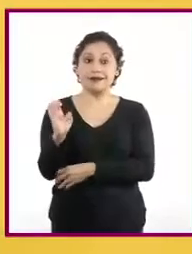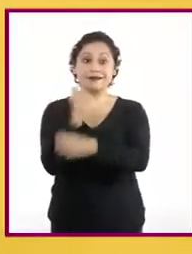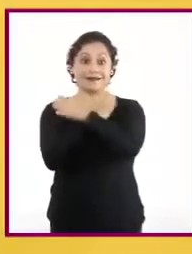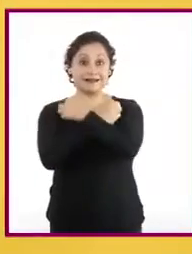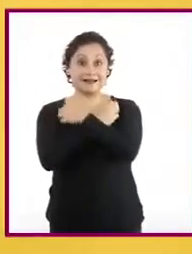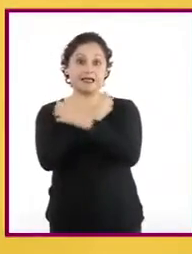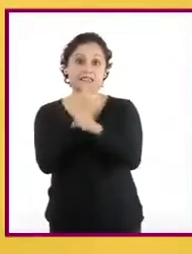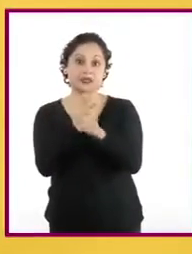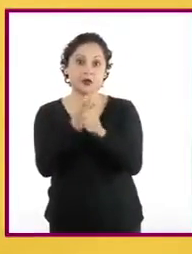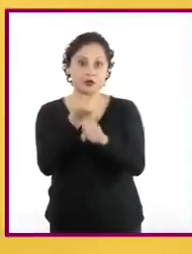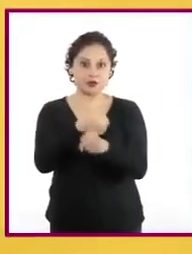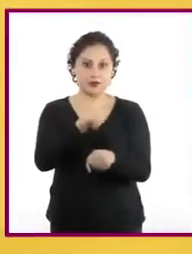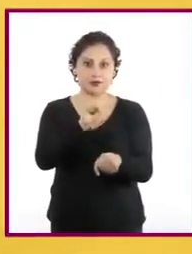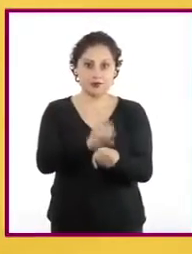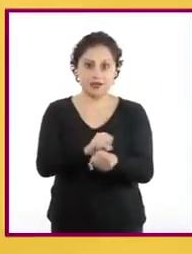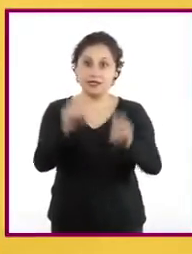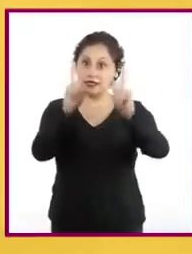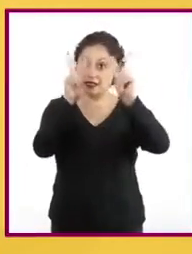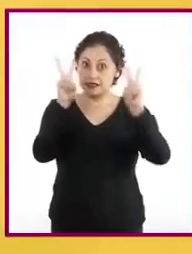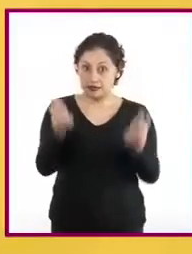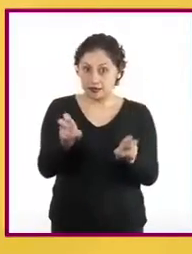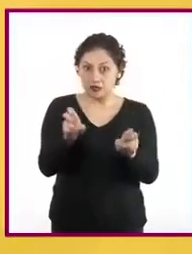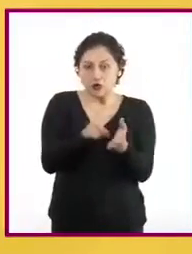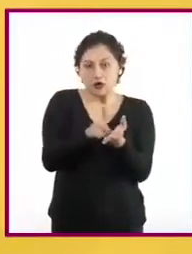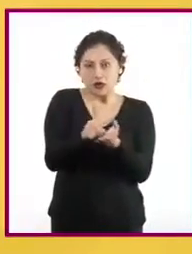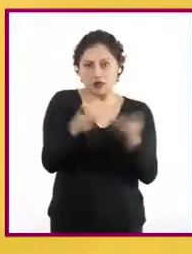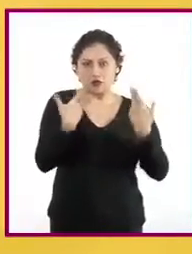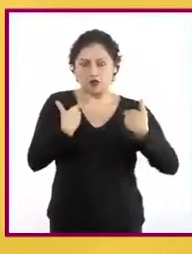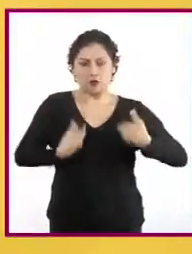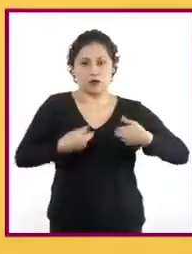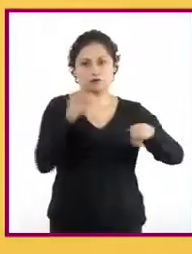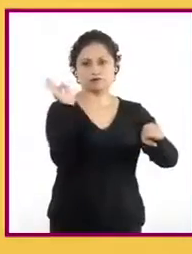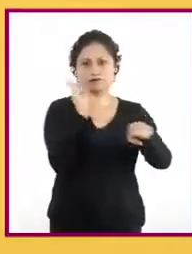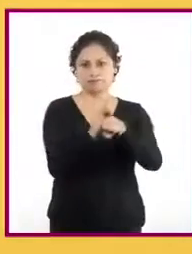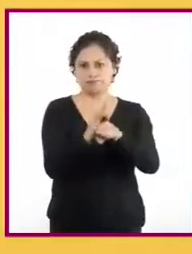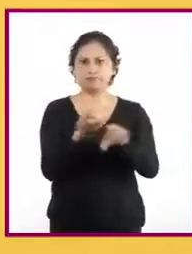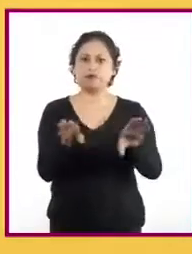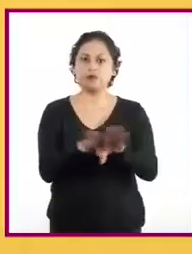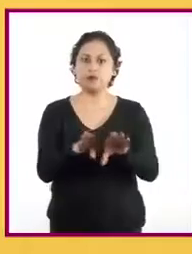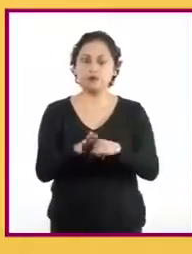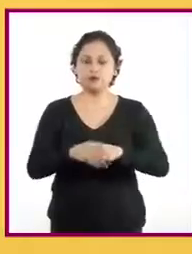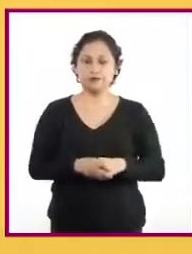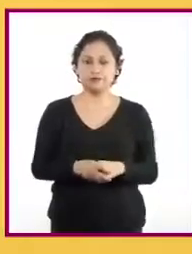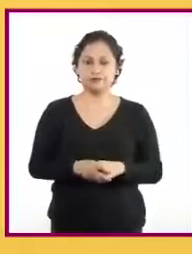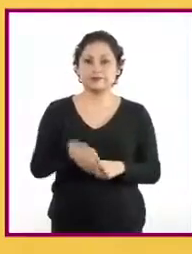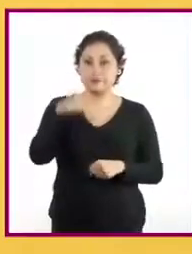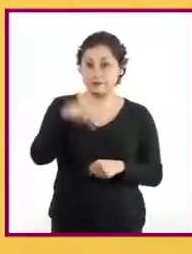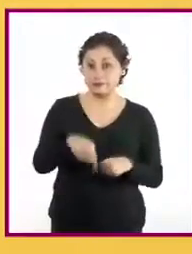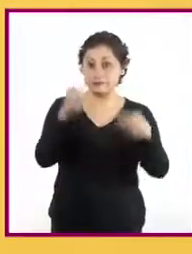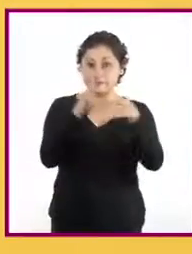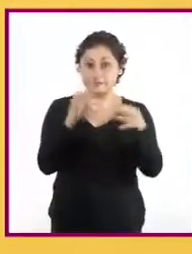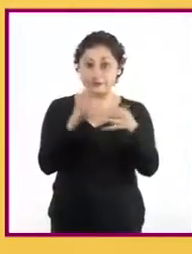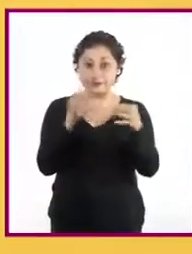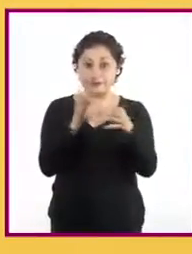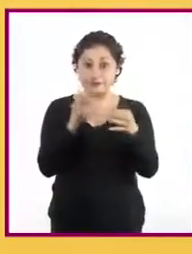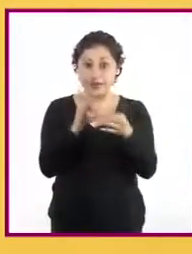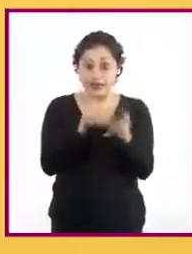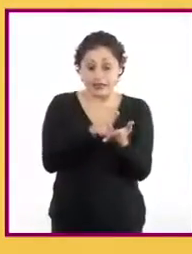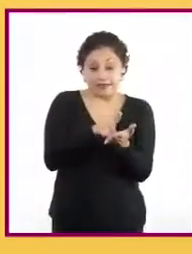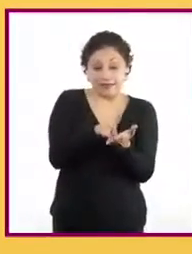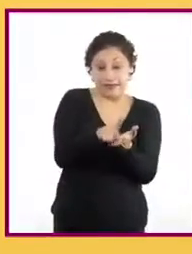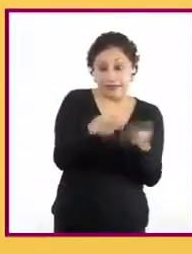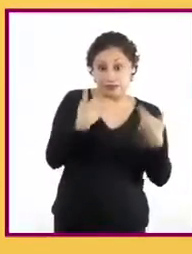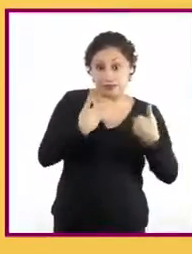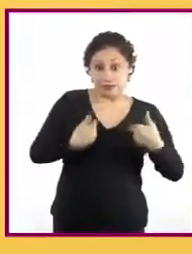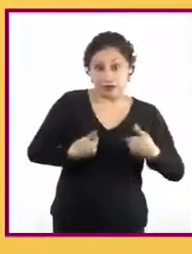cuyo título es El ejercicio y protección de los derechos humanos. Hablaremos de la importancia de ejercer y